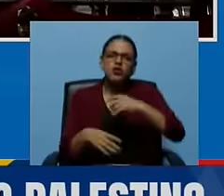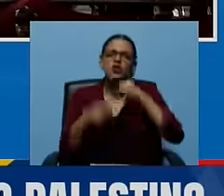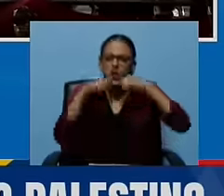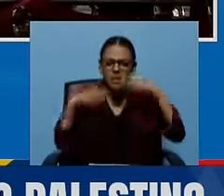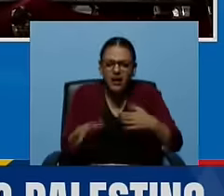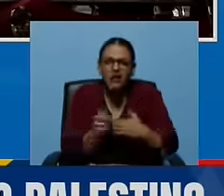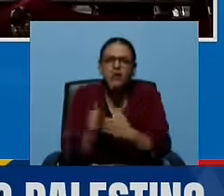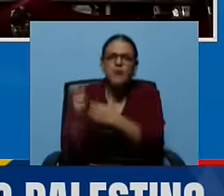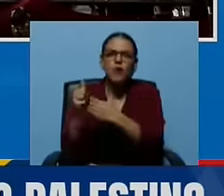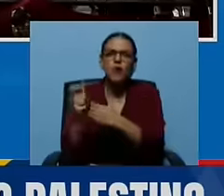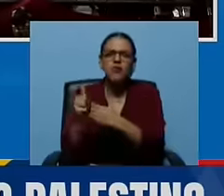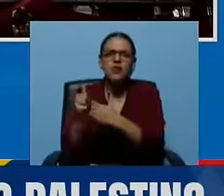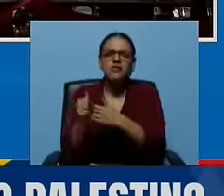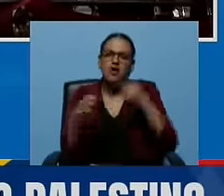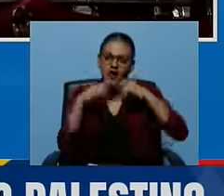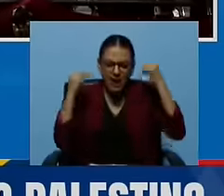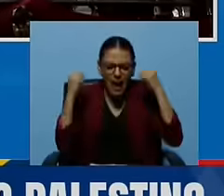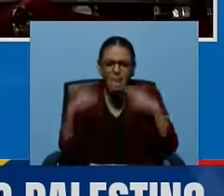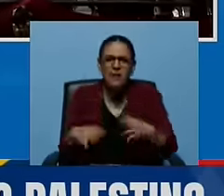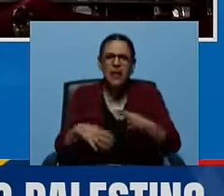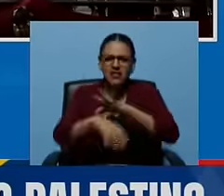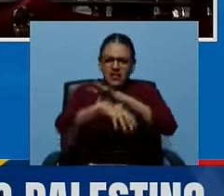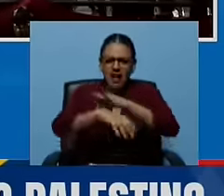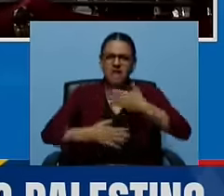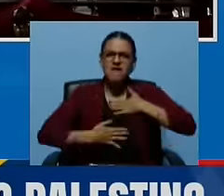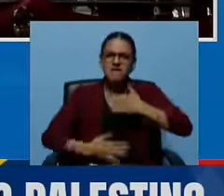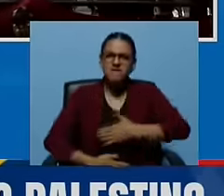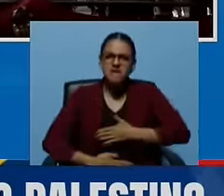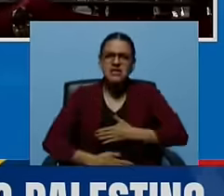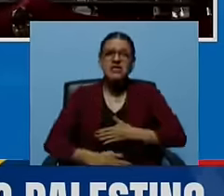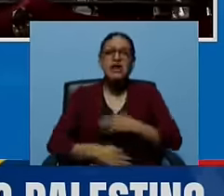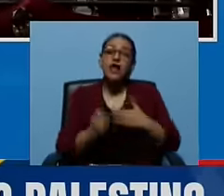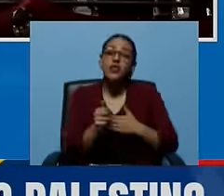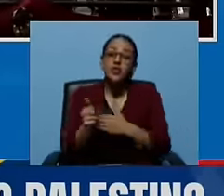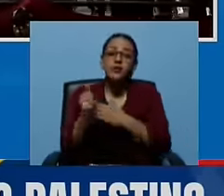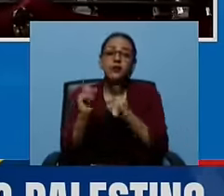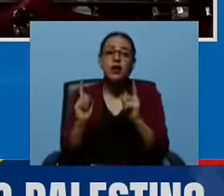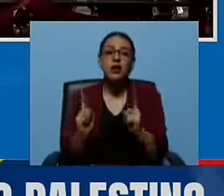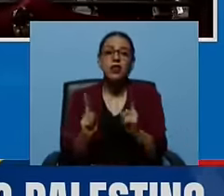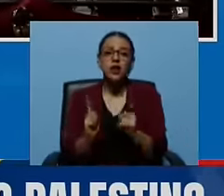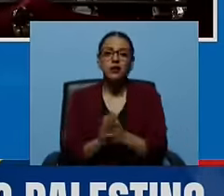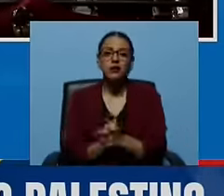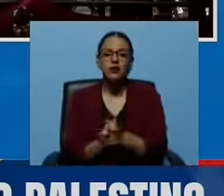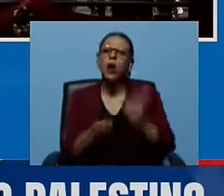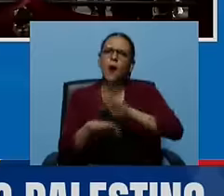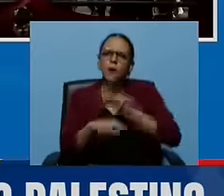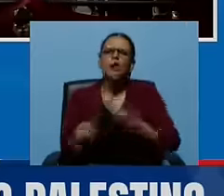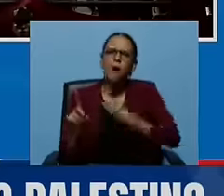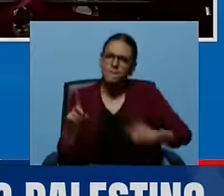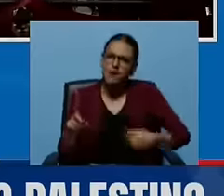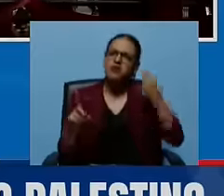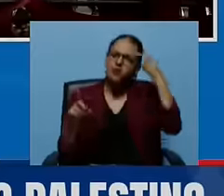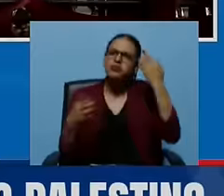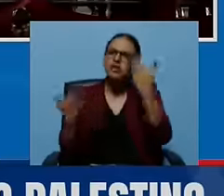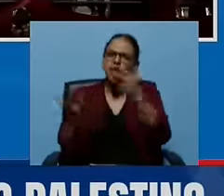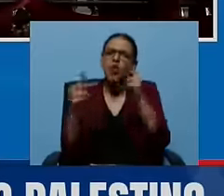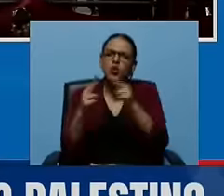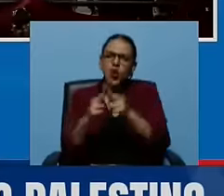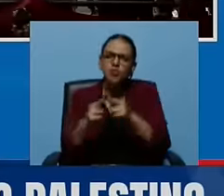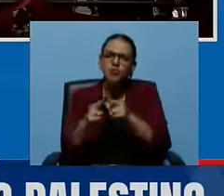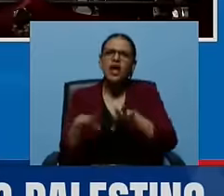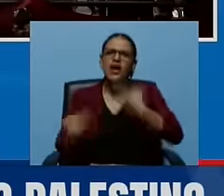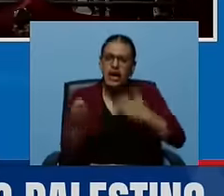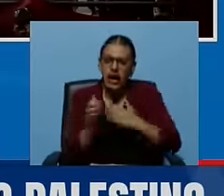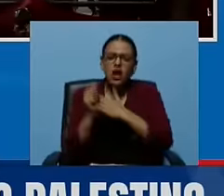líder. La pérdida física de un líder. Porque, presidente, usted bien conoce que